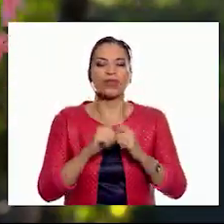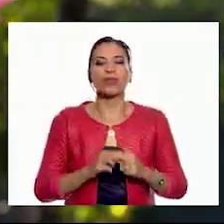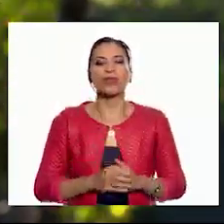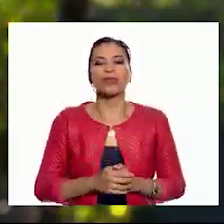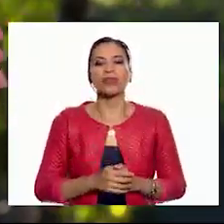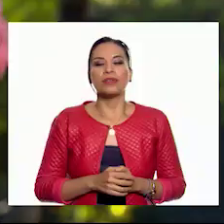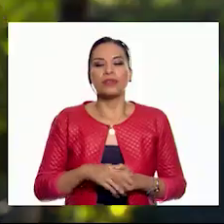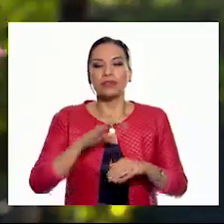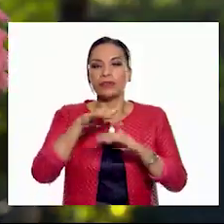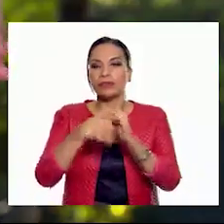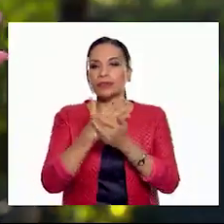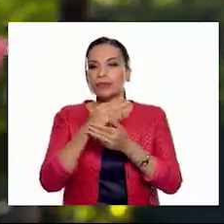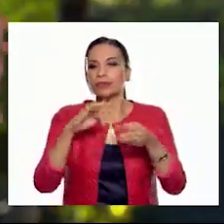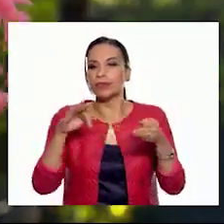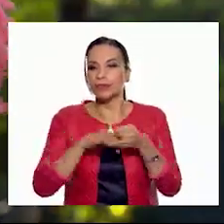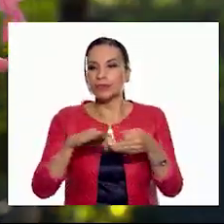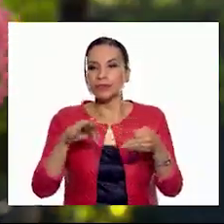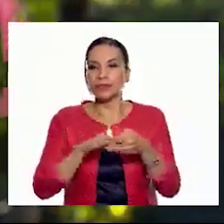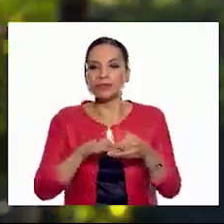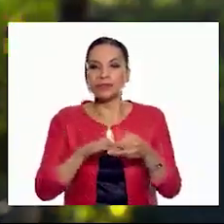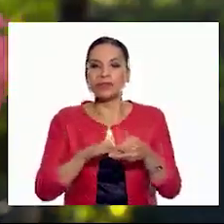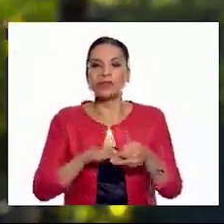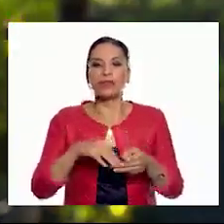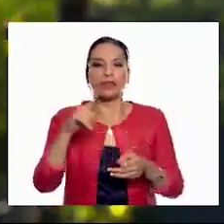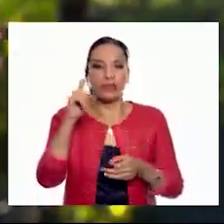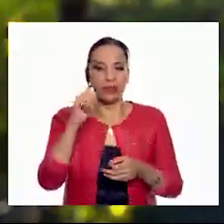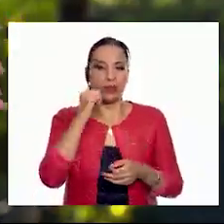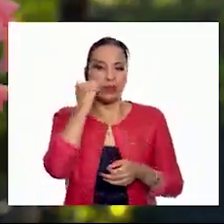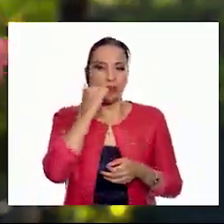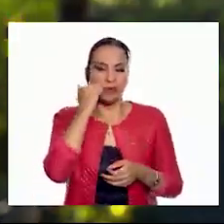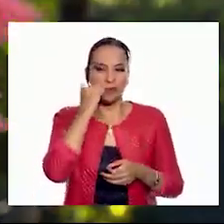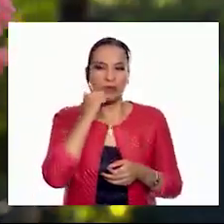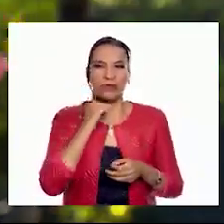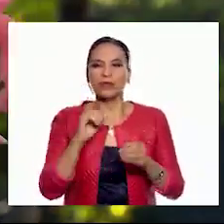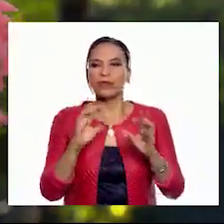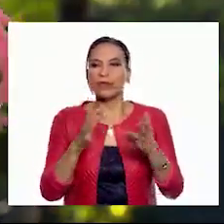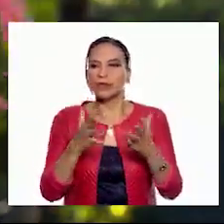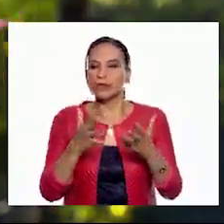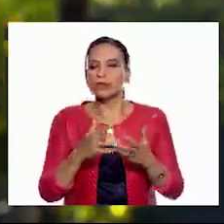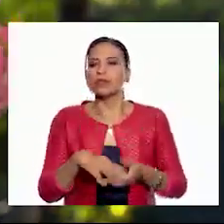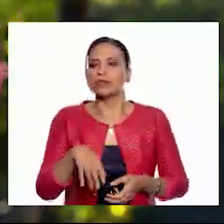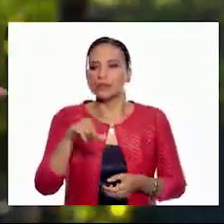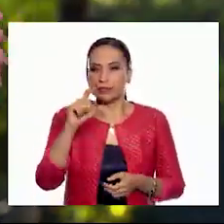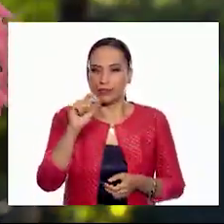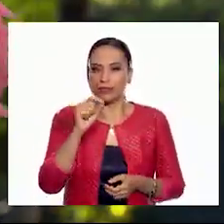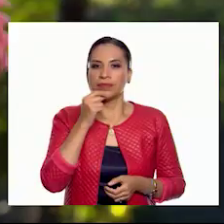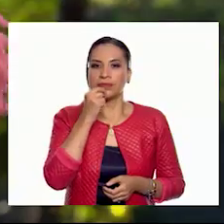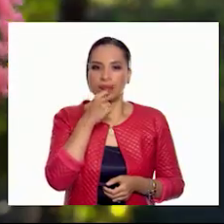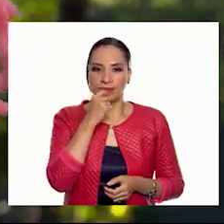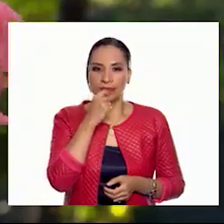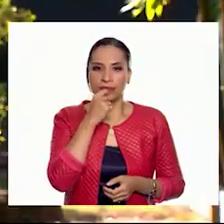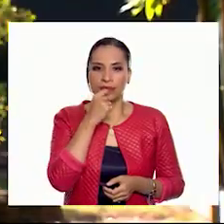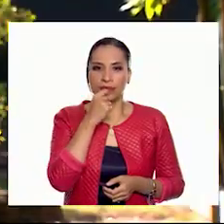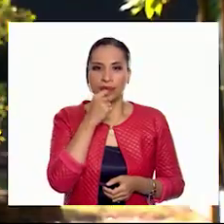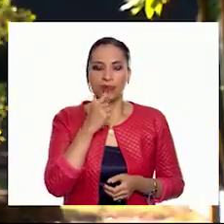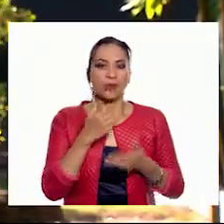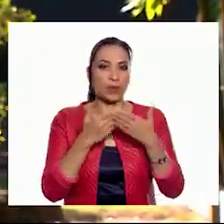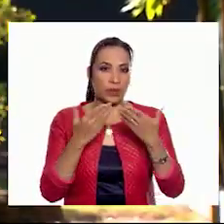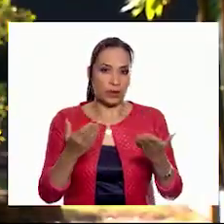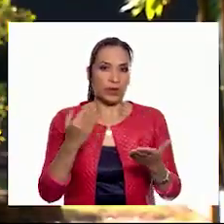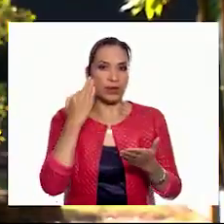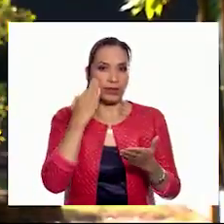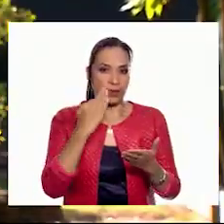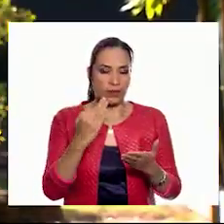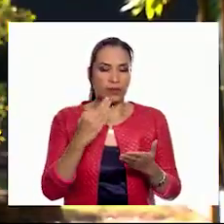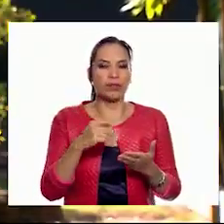cubrebocas. Lava tus manos frecuentemente con agua y con jabón por lo menos durante 20 segundos. Ahora